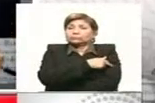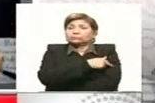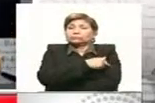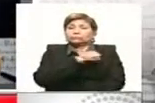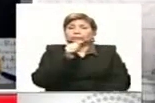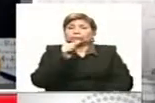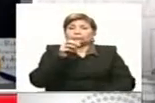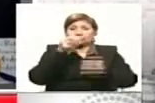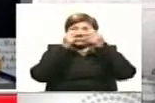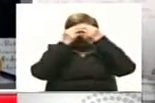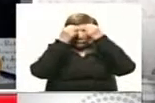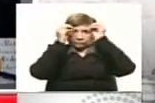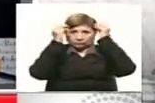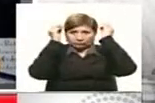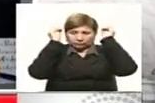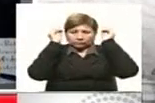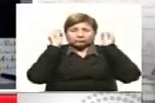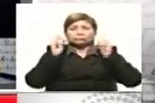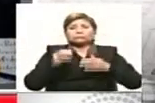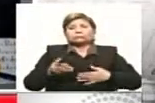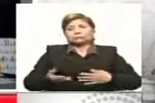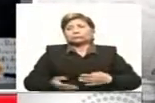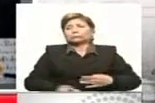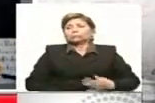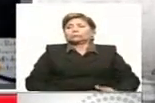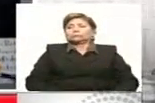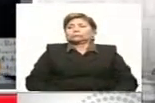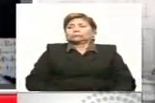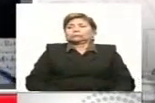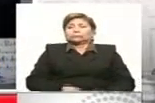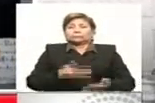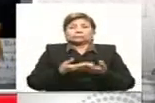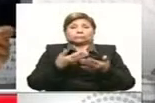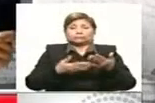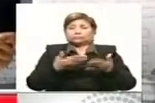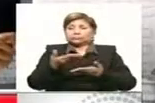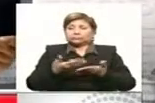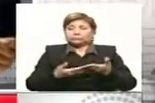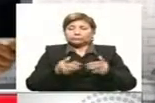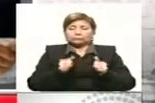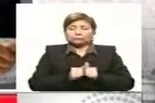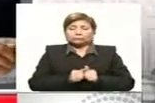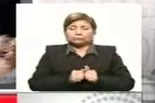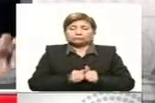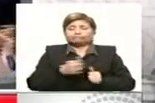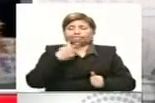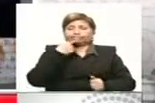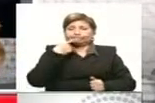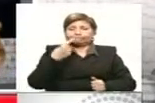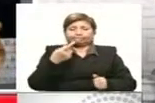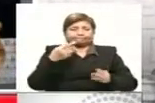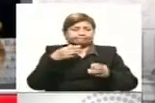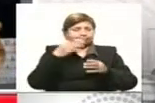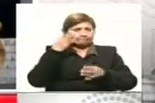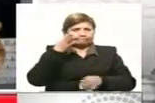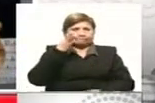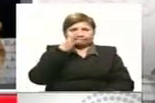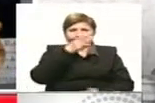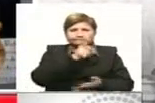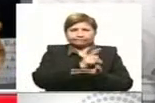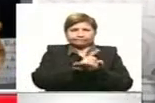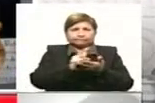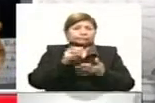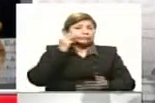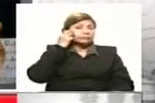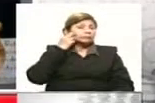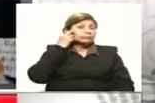Santa Rosa, ¿no?, de Perú-Corea. En este sentido, solo decirle que yo estuve recorriendo este fin de semana la